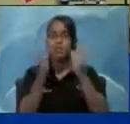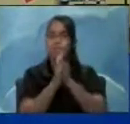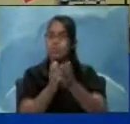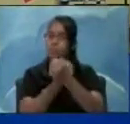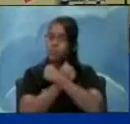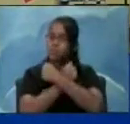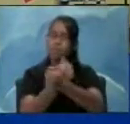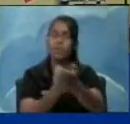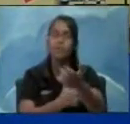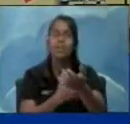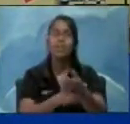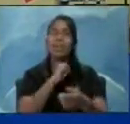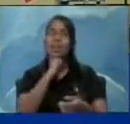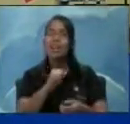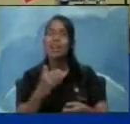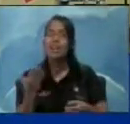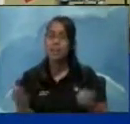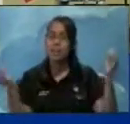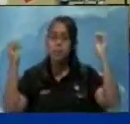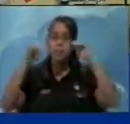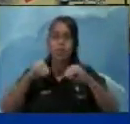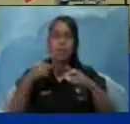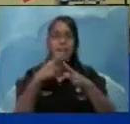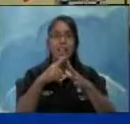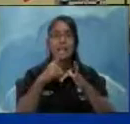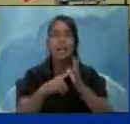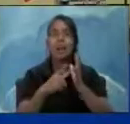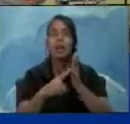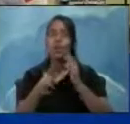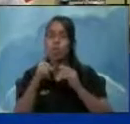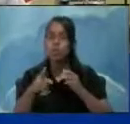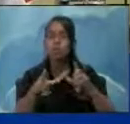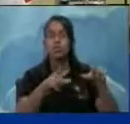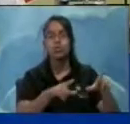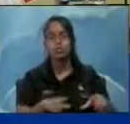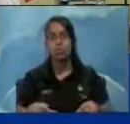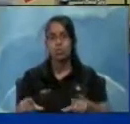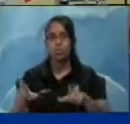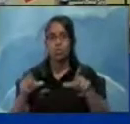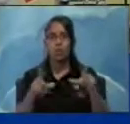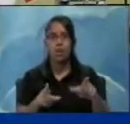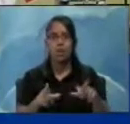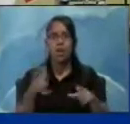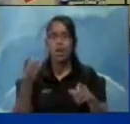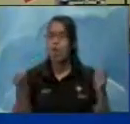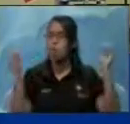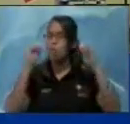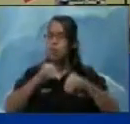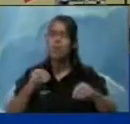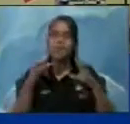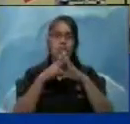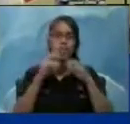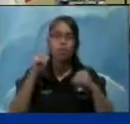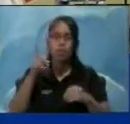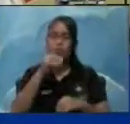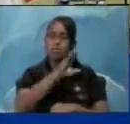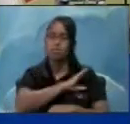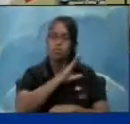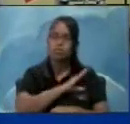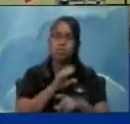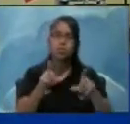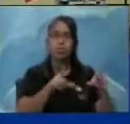hermanos es el que pone las cosas en su lugar pone todo en su